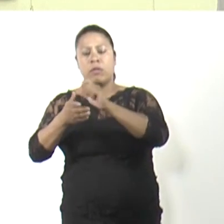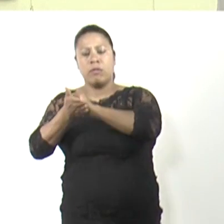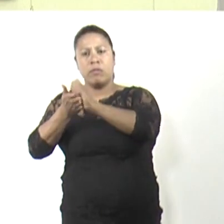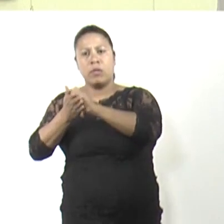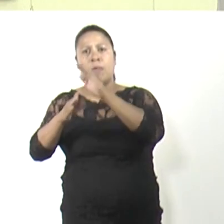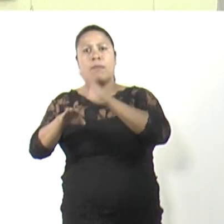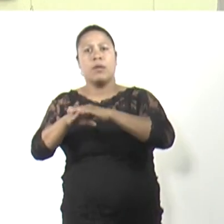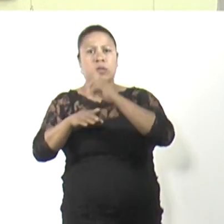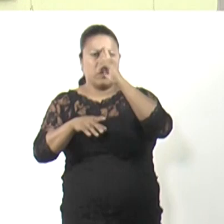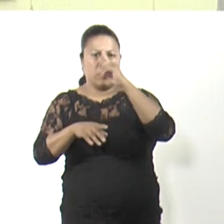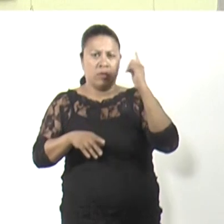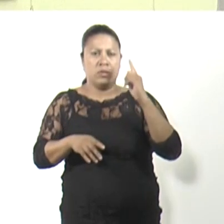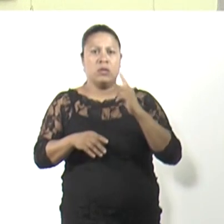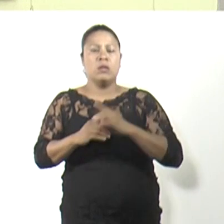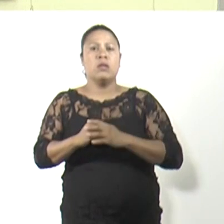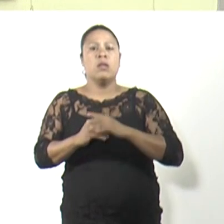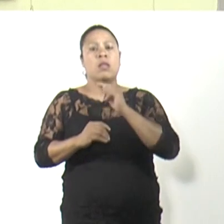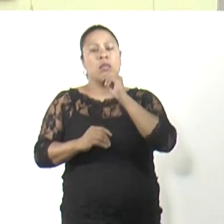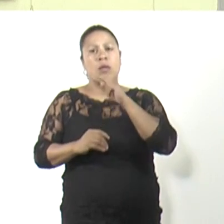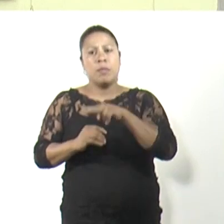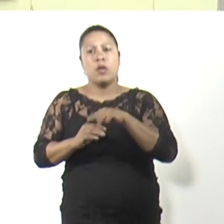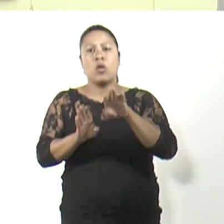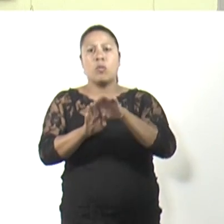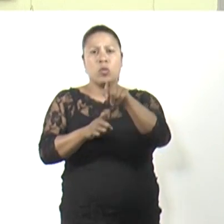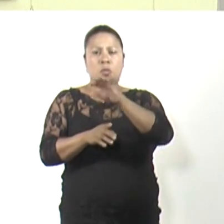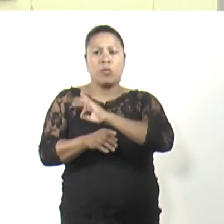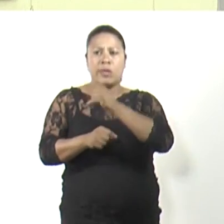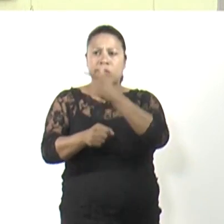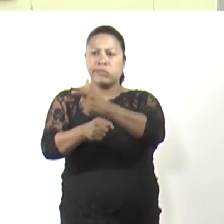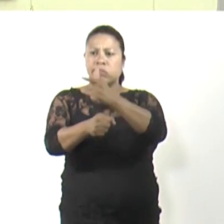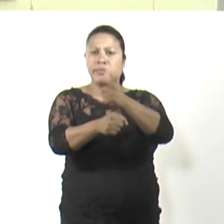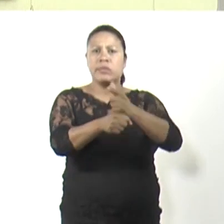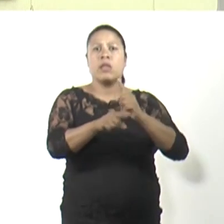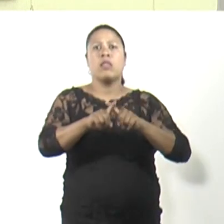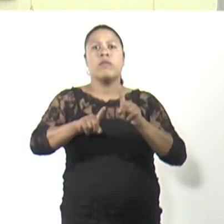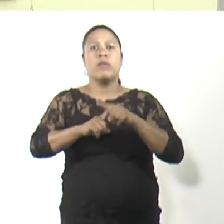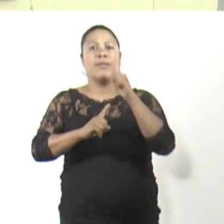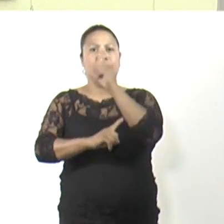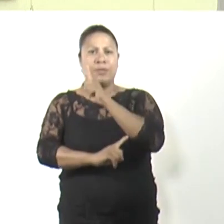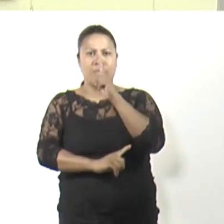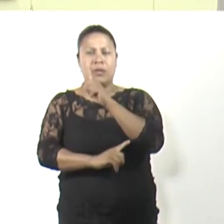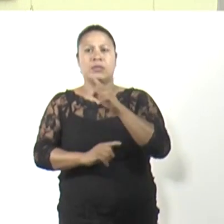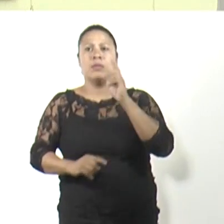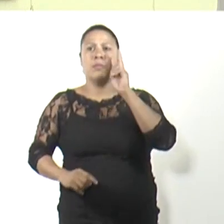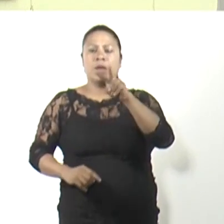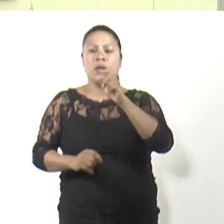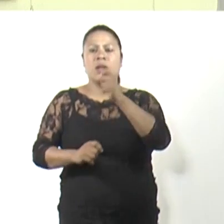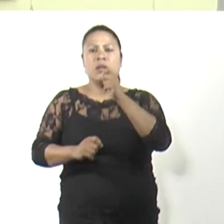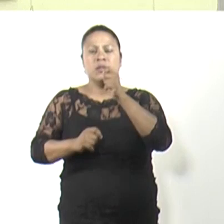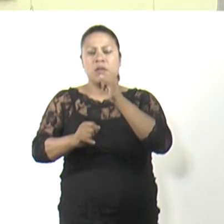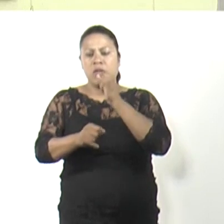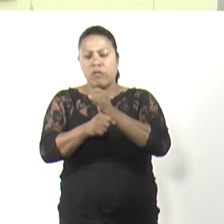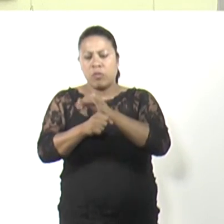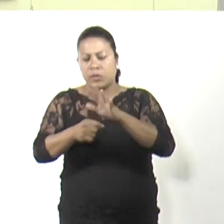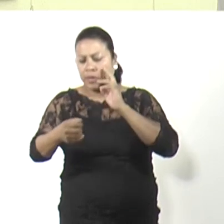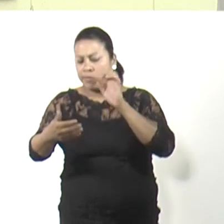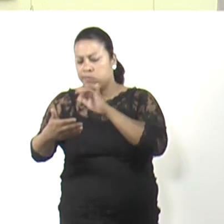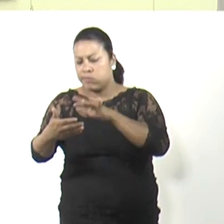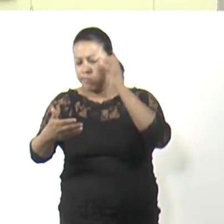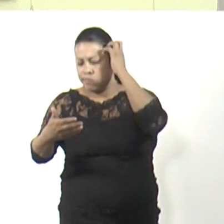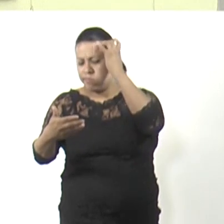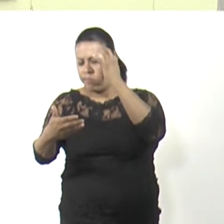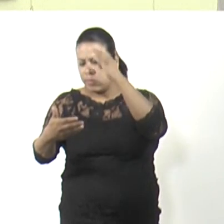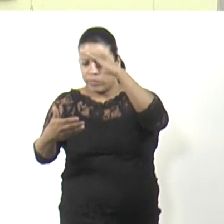más llana, así también como identificar propiedades del lenguaje, analizar la información y procesar